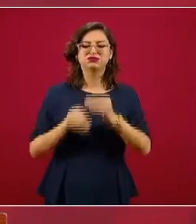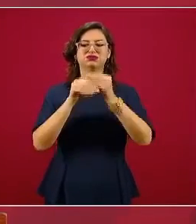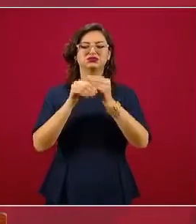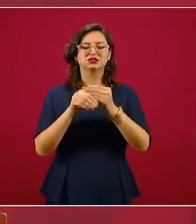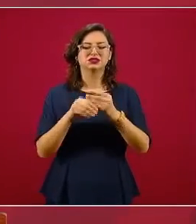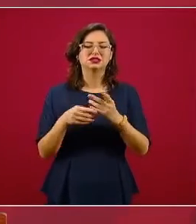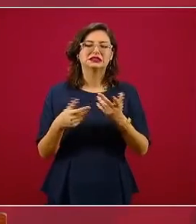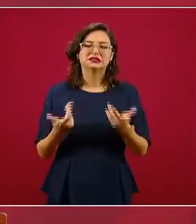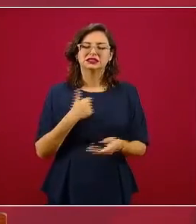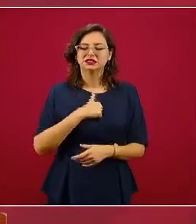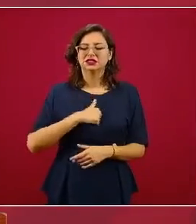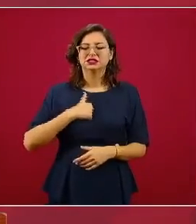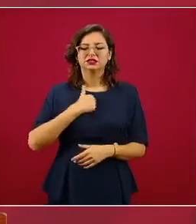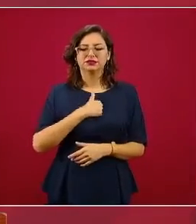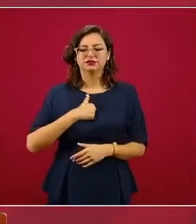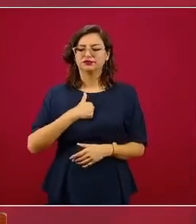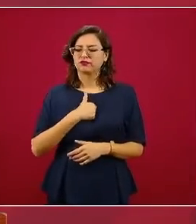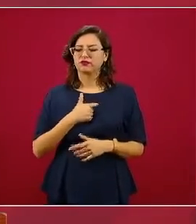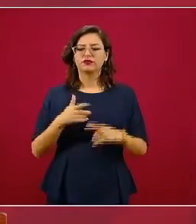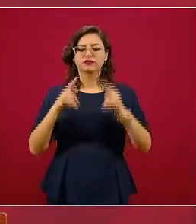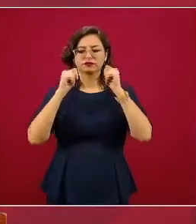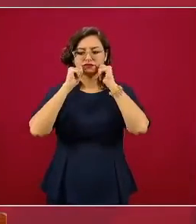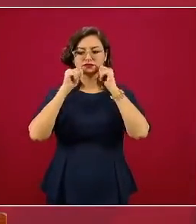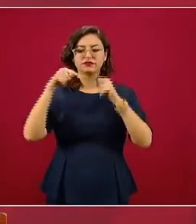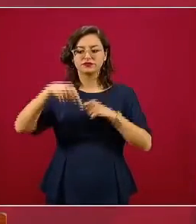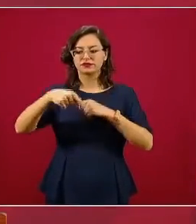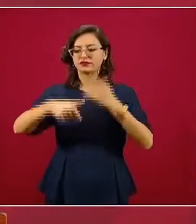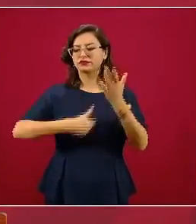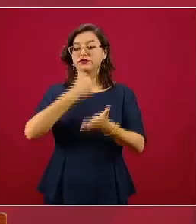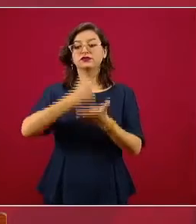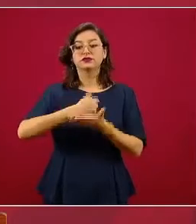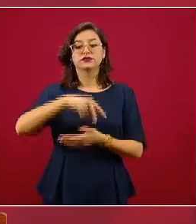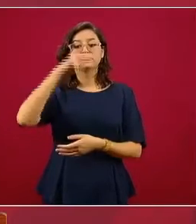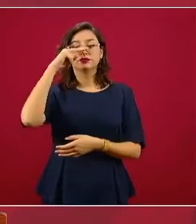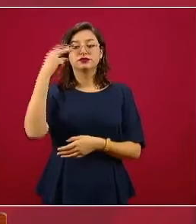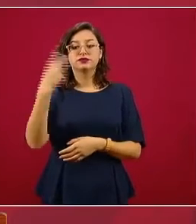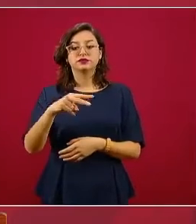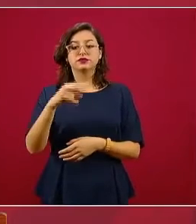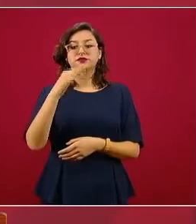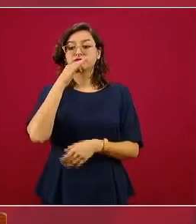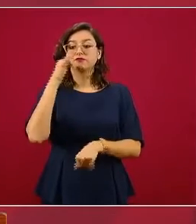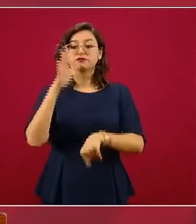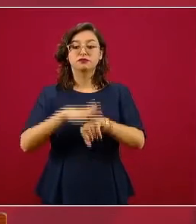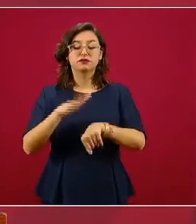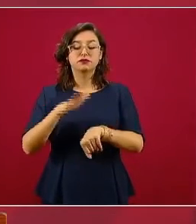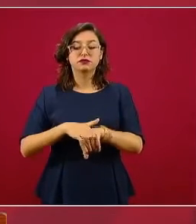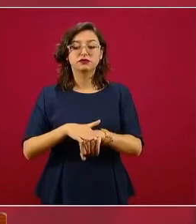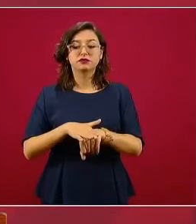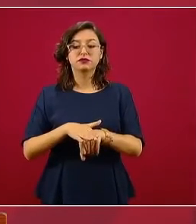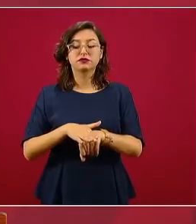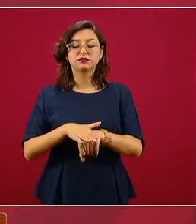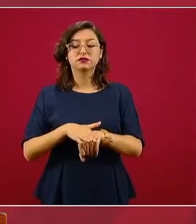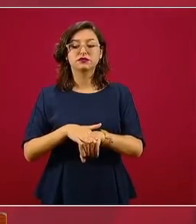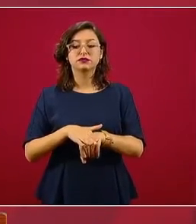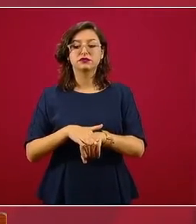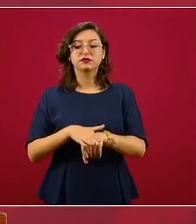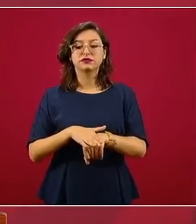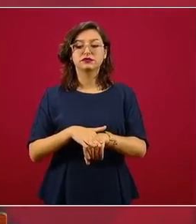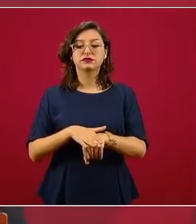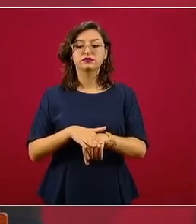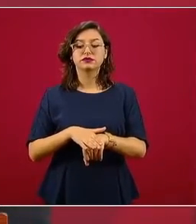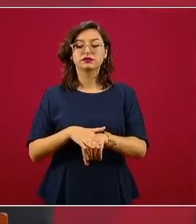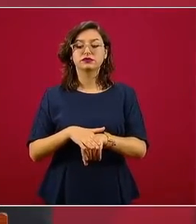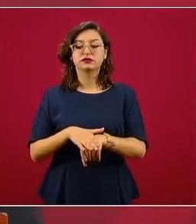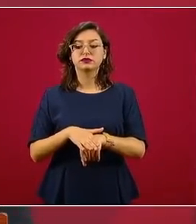En el caso de la ciudad, el reporte que tenemos es que hay una